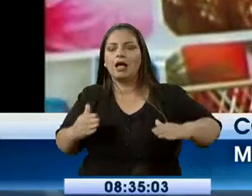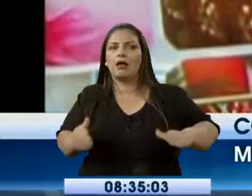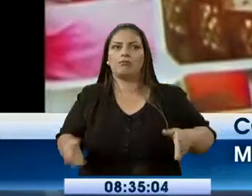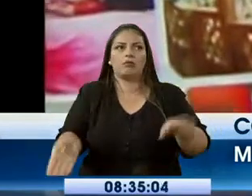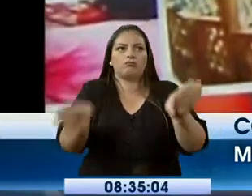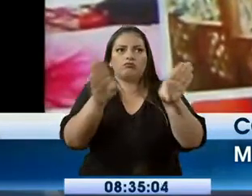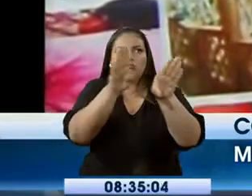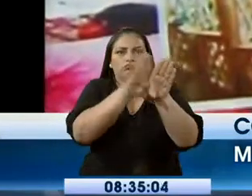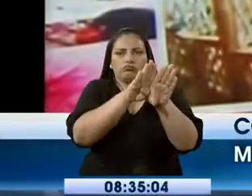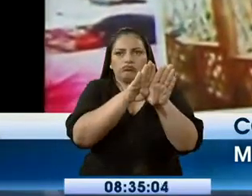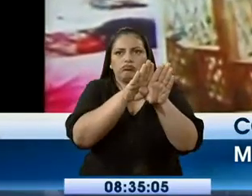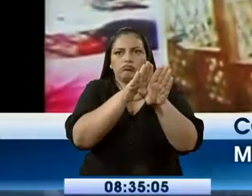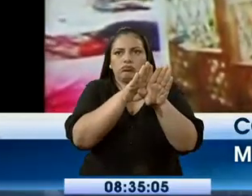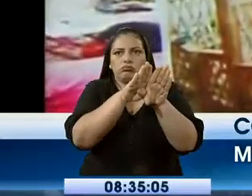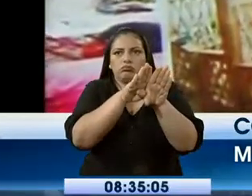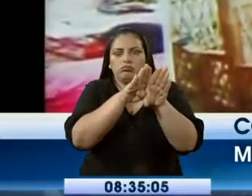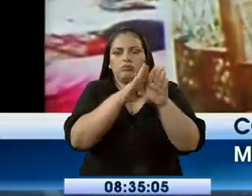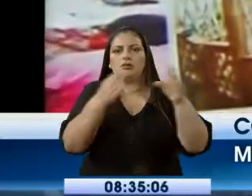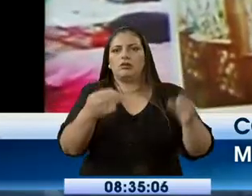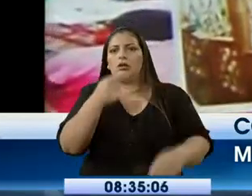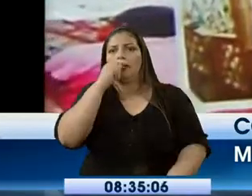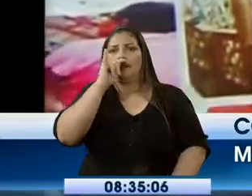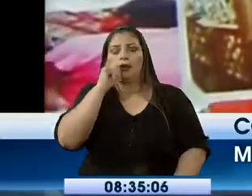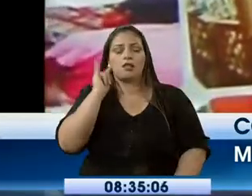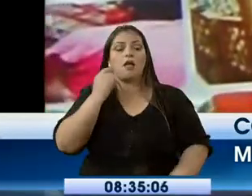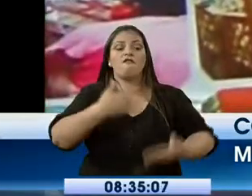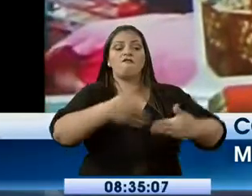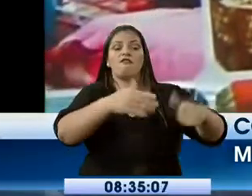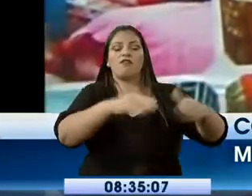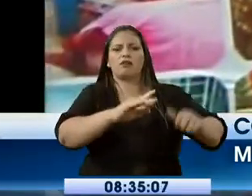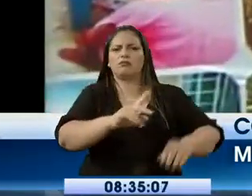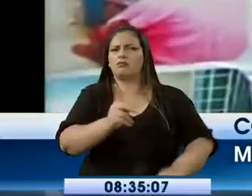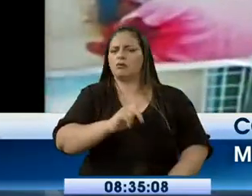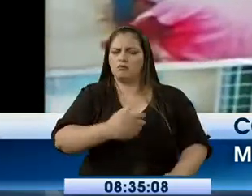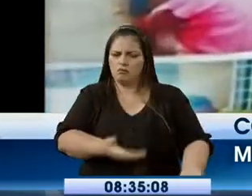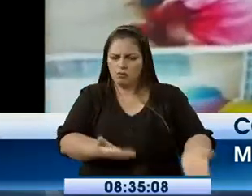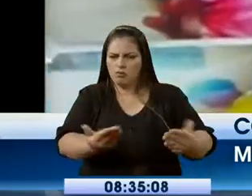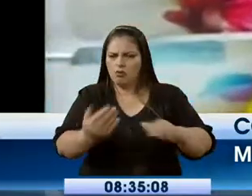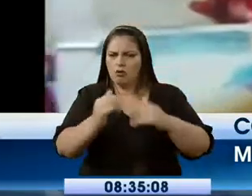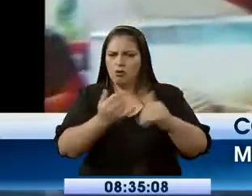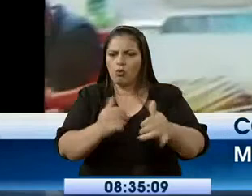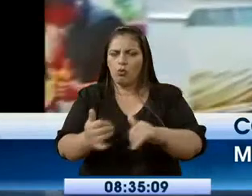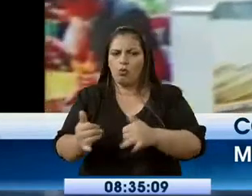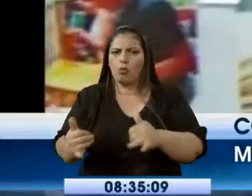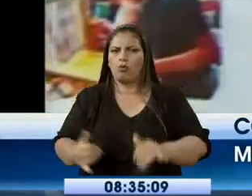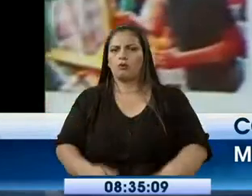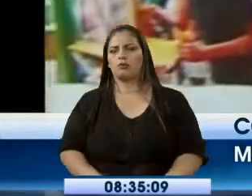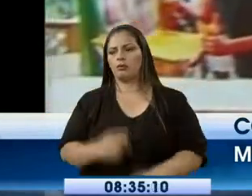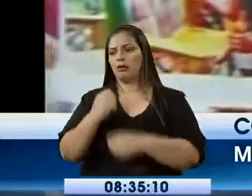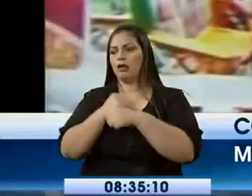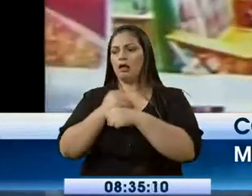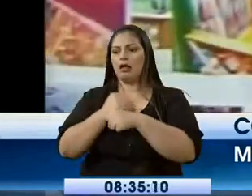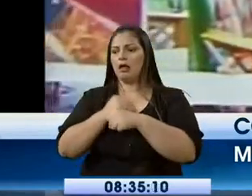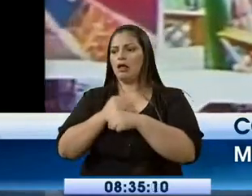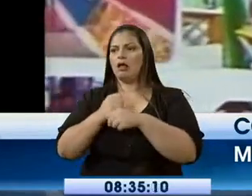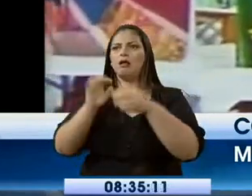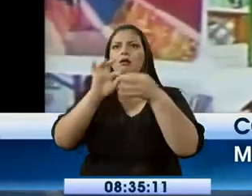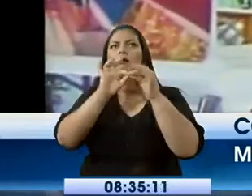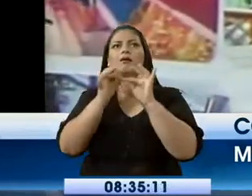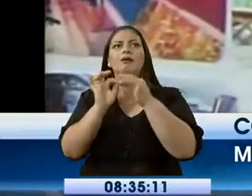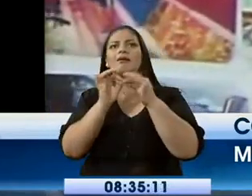niños. Entonces ellos ya estaban familiarizados con los juegos, con el parque. Claro que sí. Y por